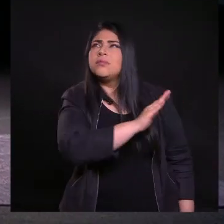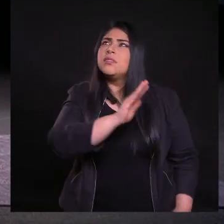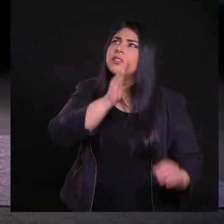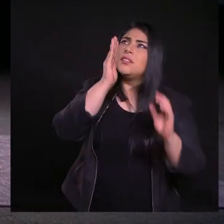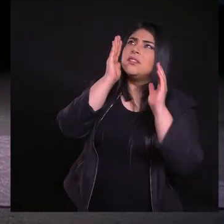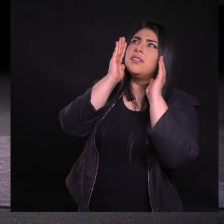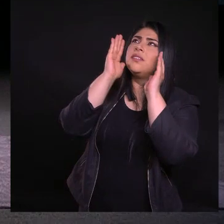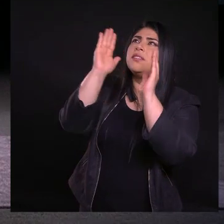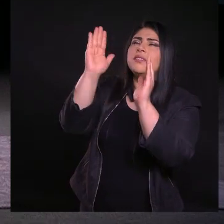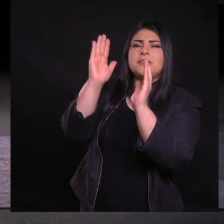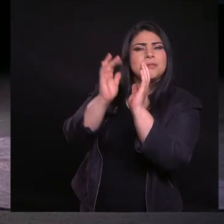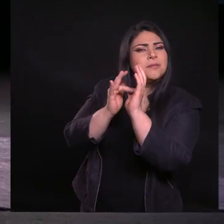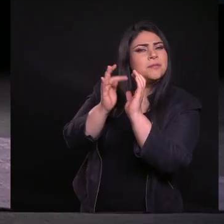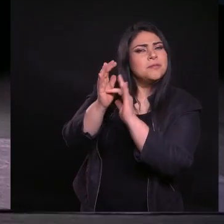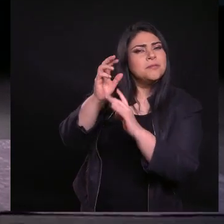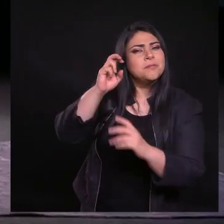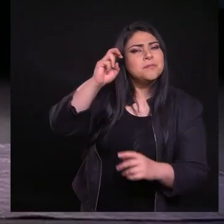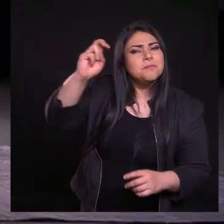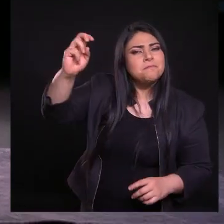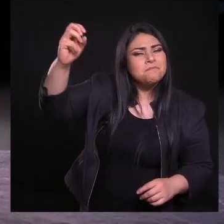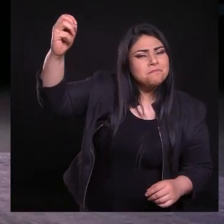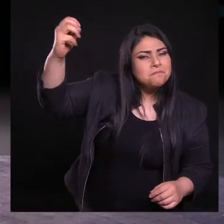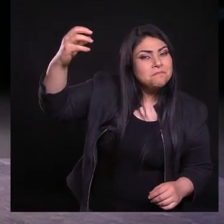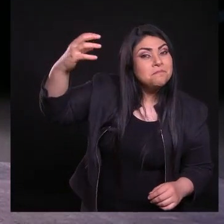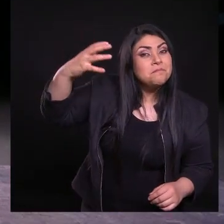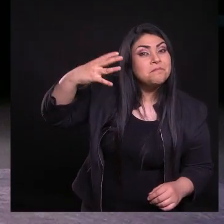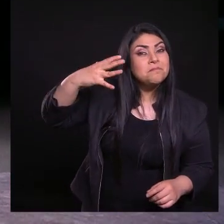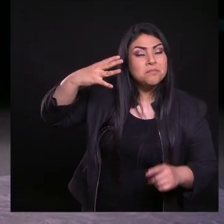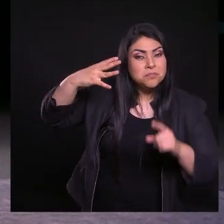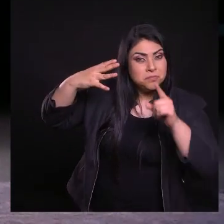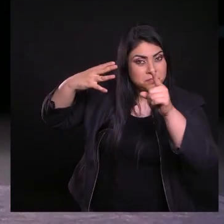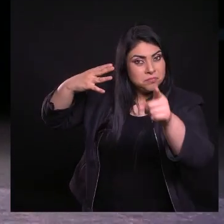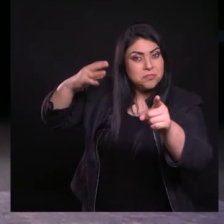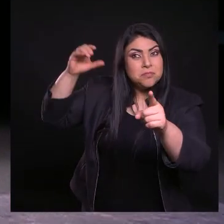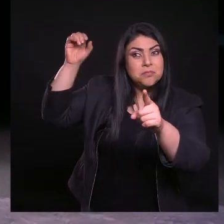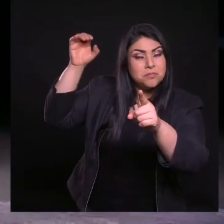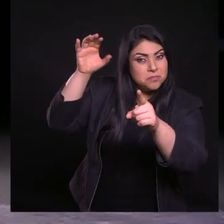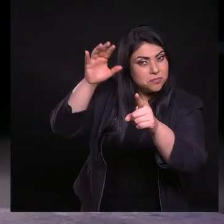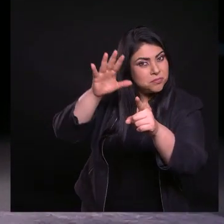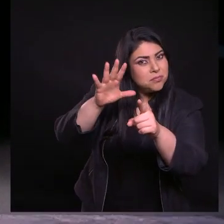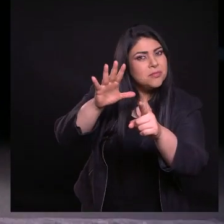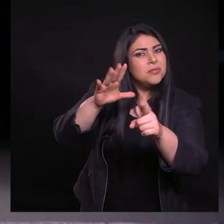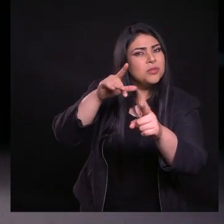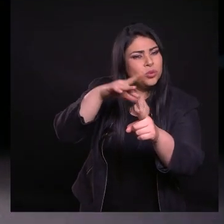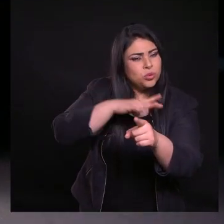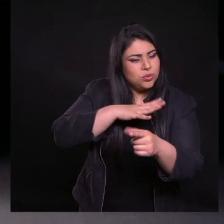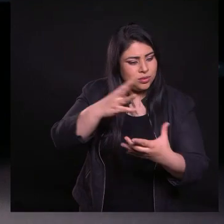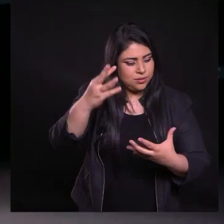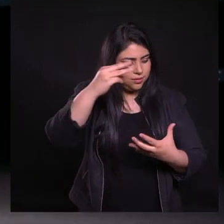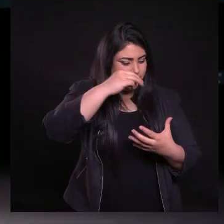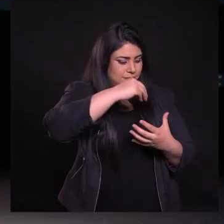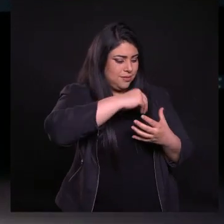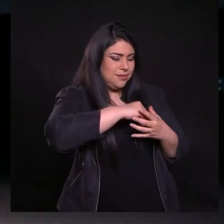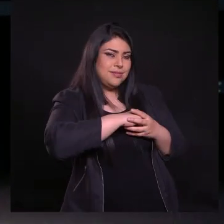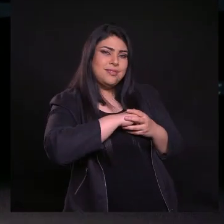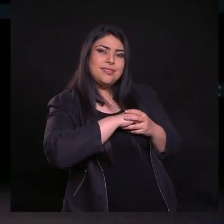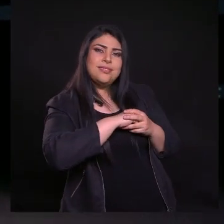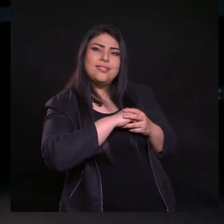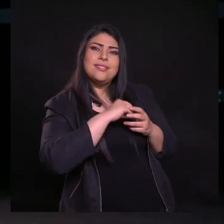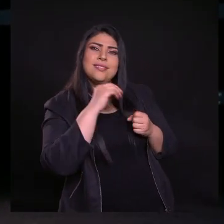entiende lo siguiente jesús es tu luz la luz que llevas dentro y esa luz